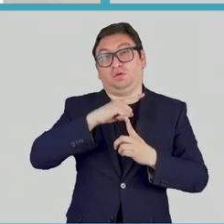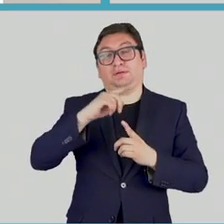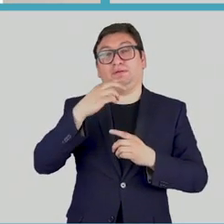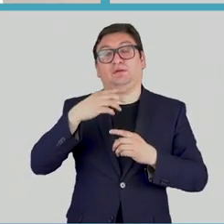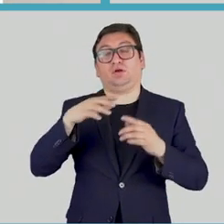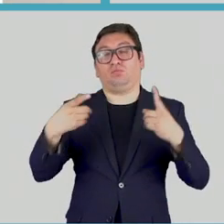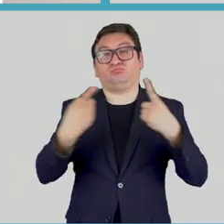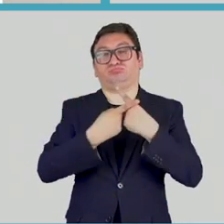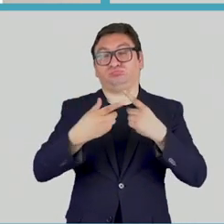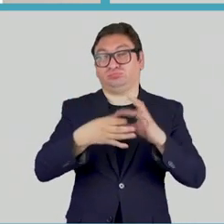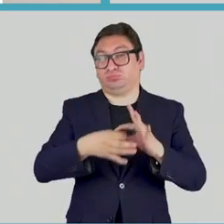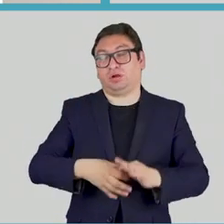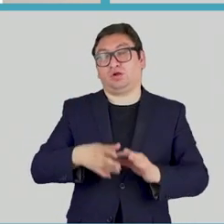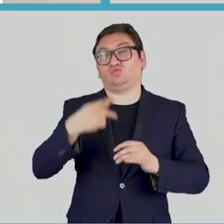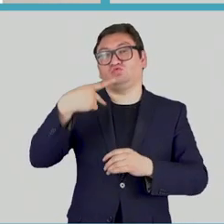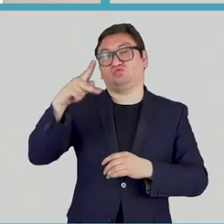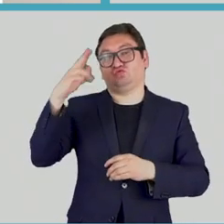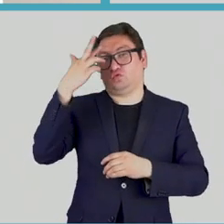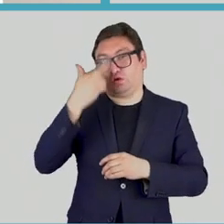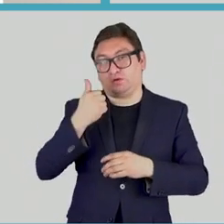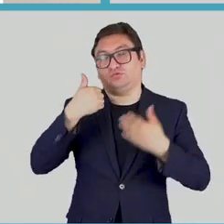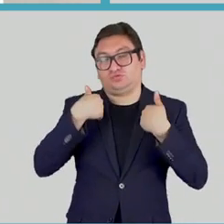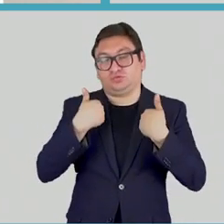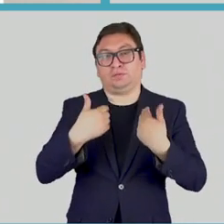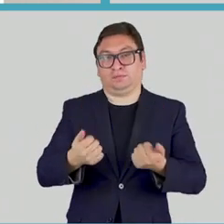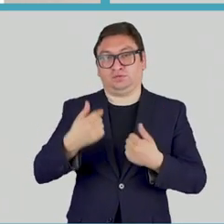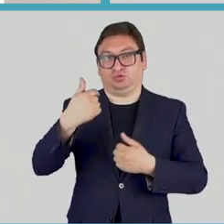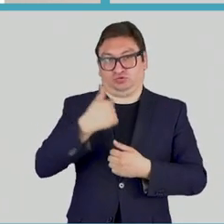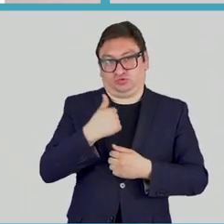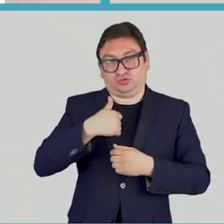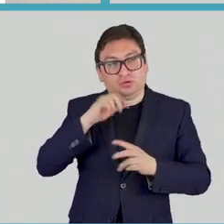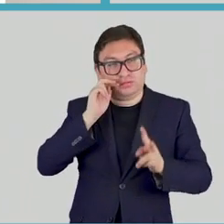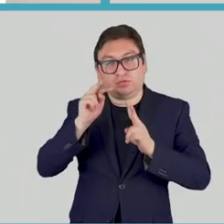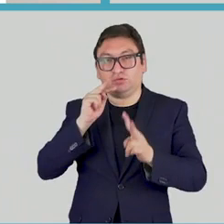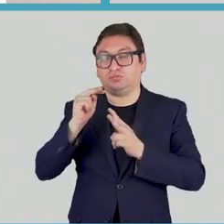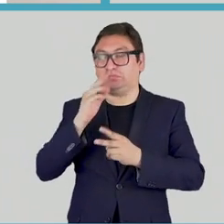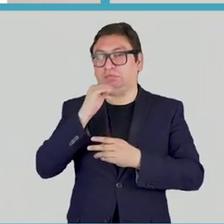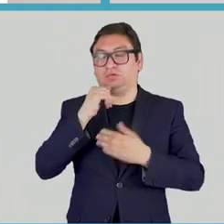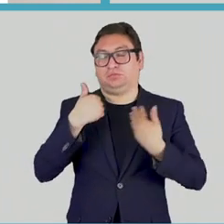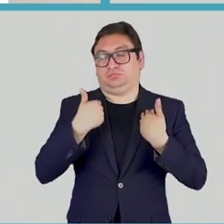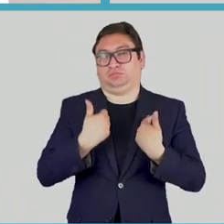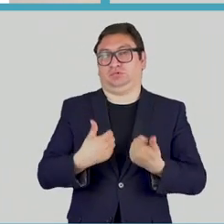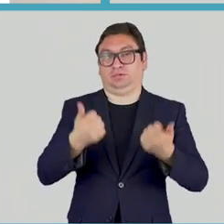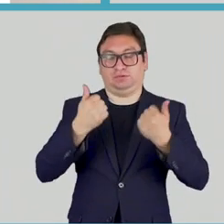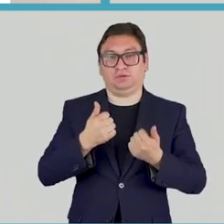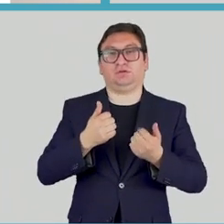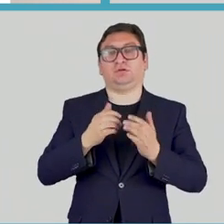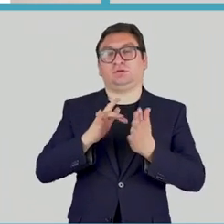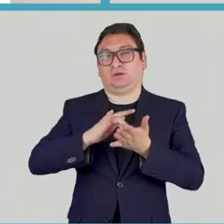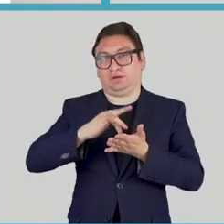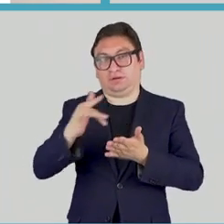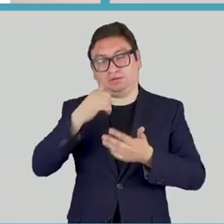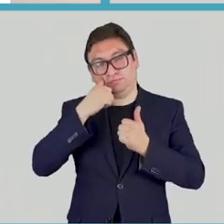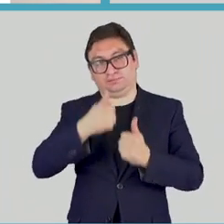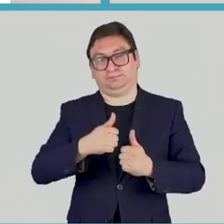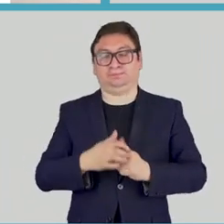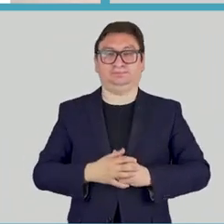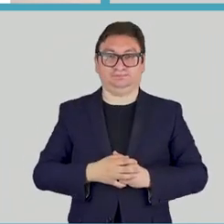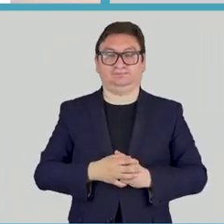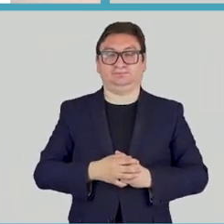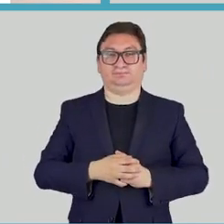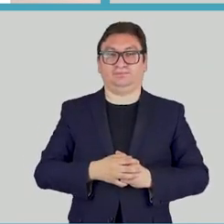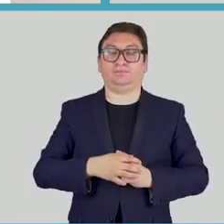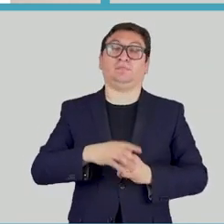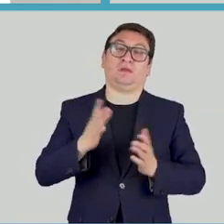justifiquen esta falta de alineación que yo en calidad de audiencia no comprendo agradezco su